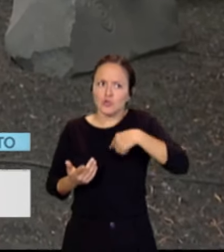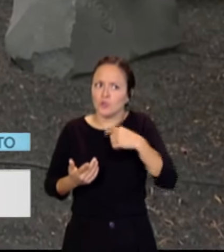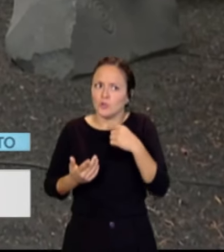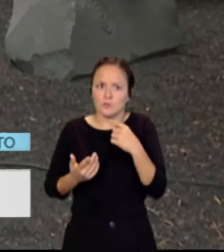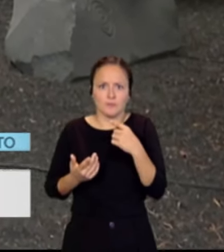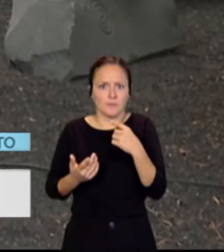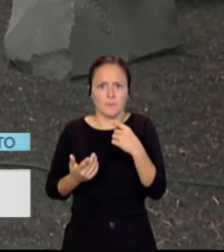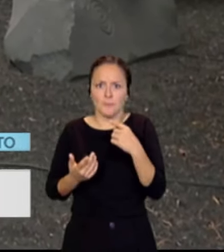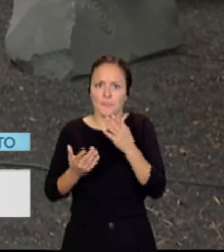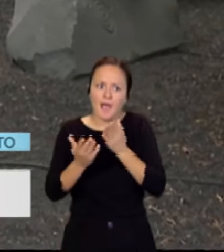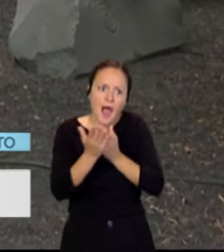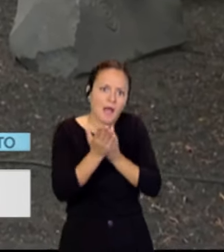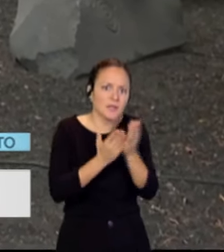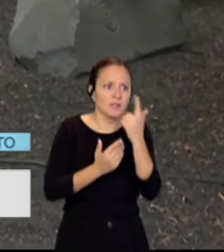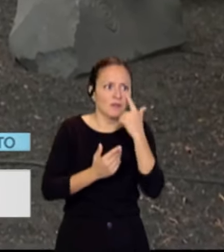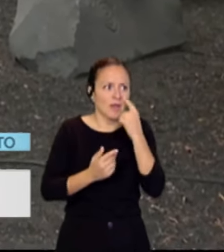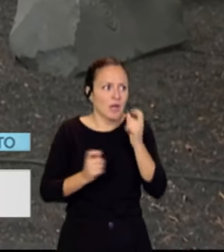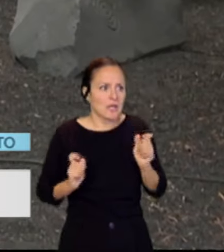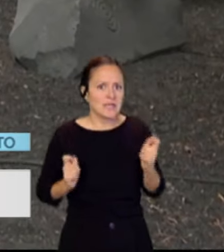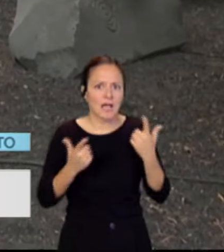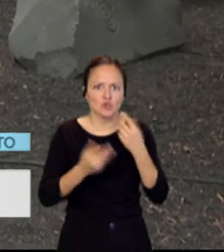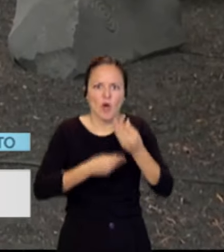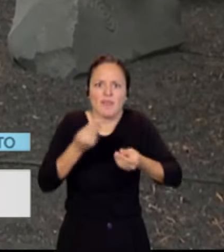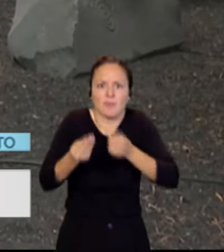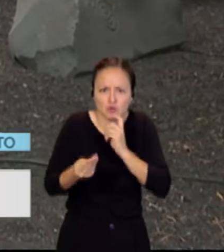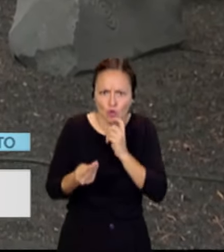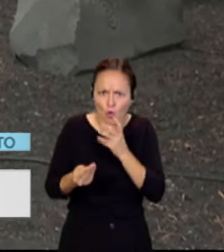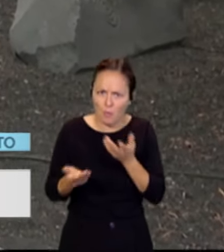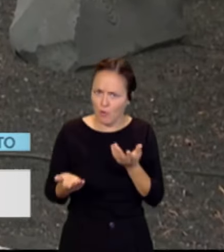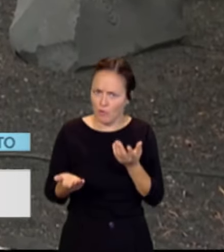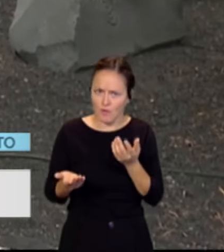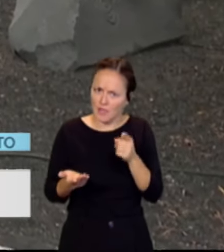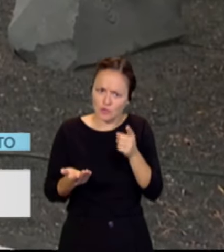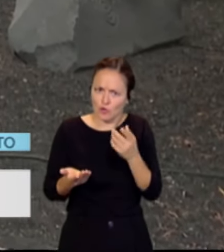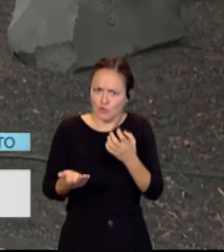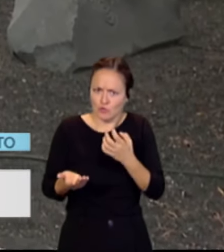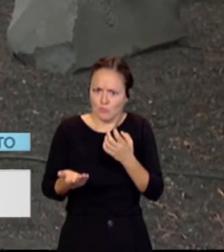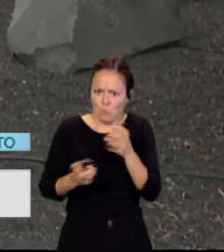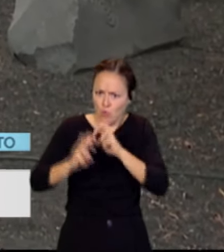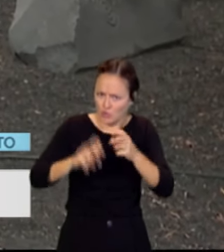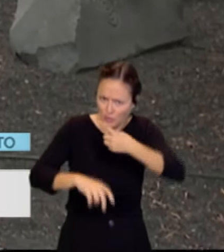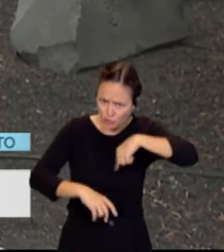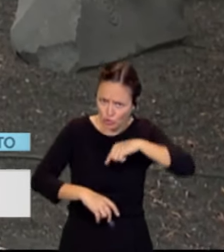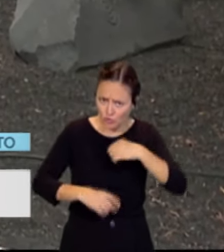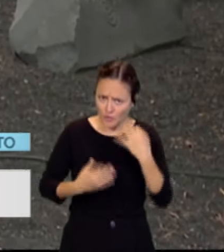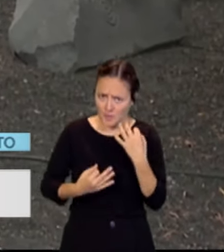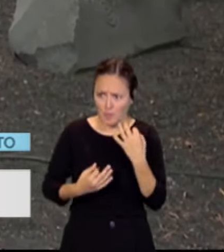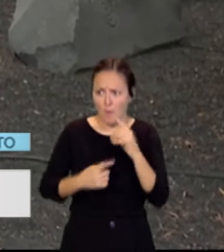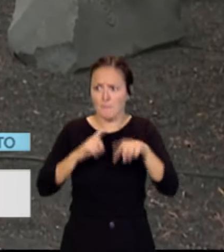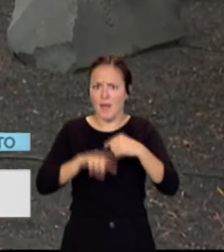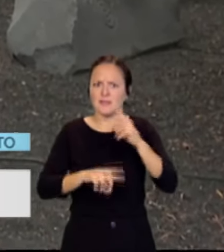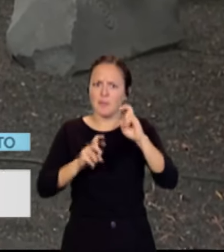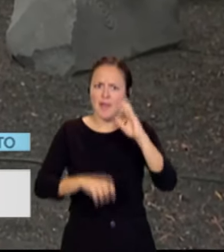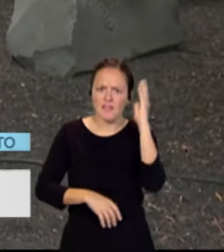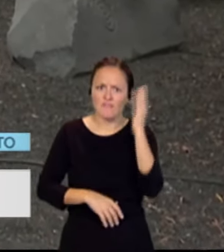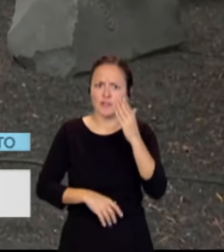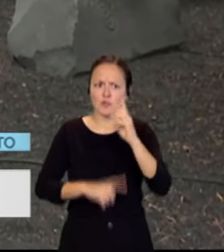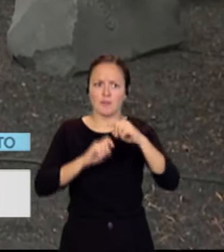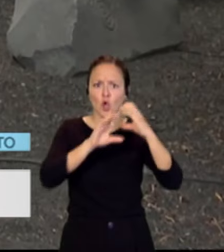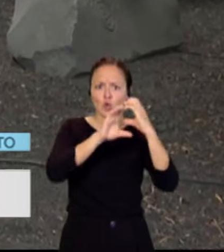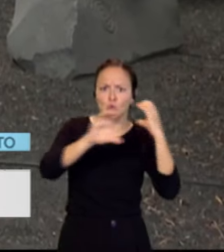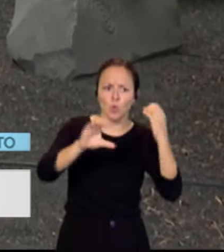Buscar una alternativa por el coste que tiene además de de tener que que pagar esa infracción y lo que supondría La retirada de ese